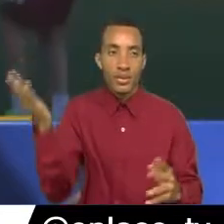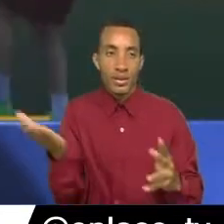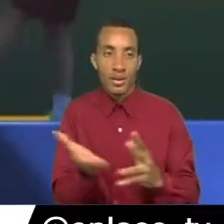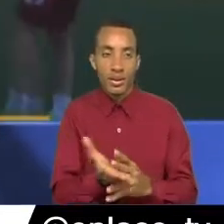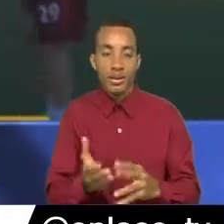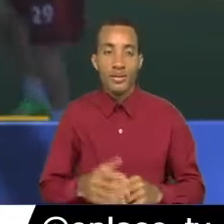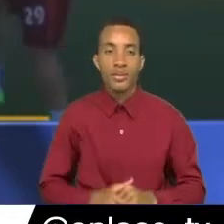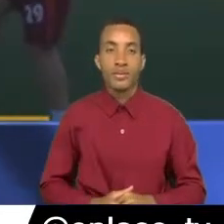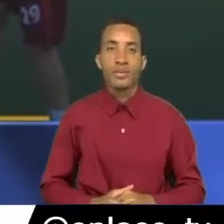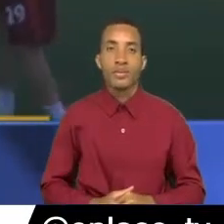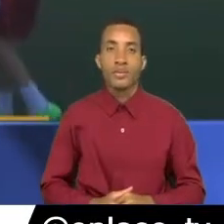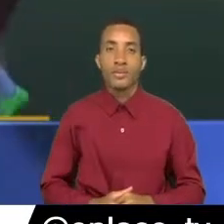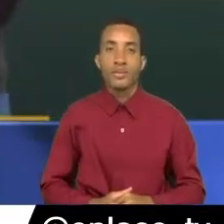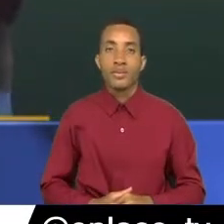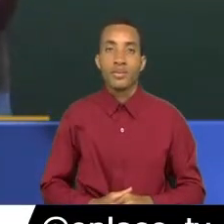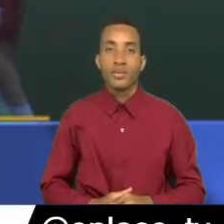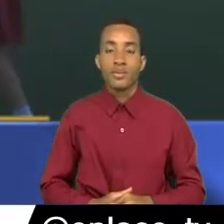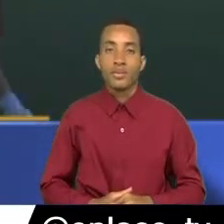regresamos.